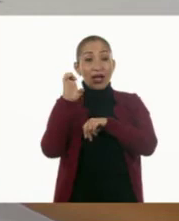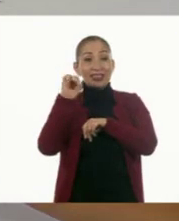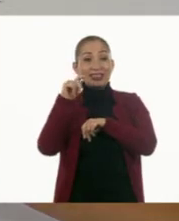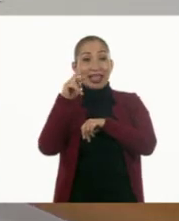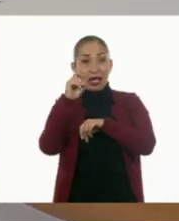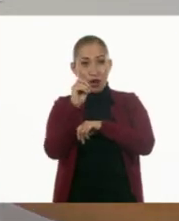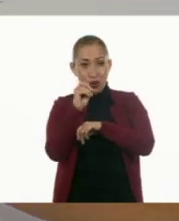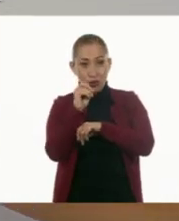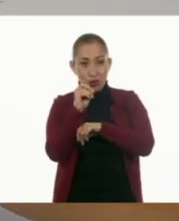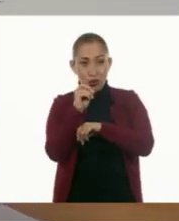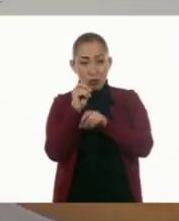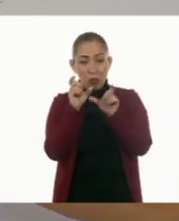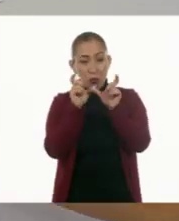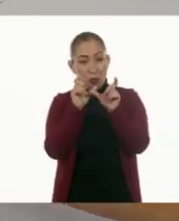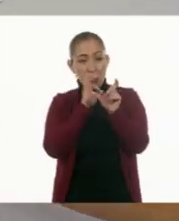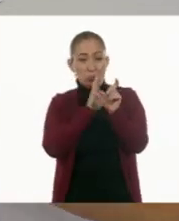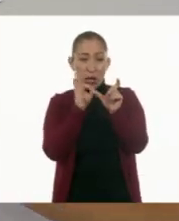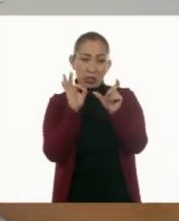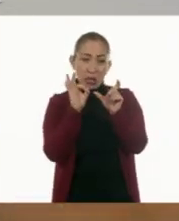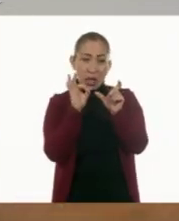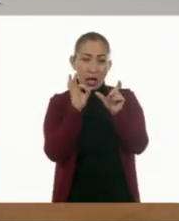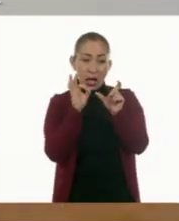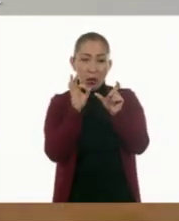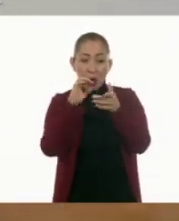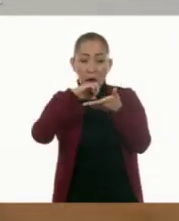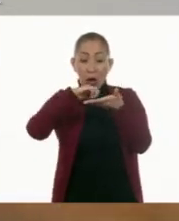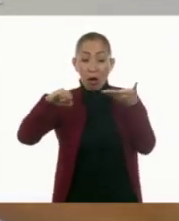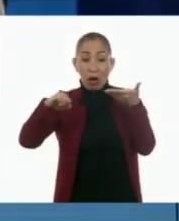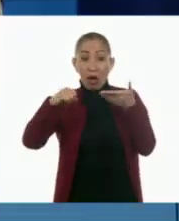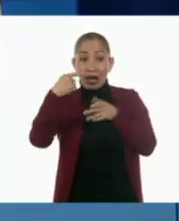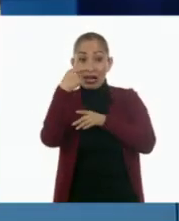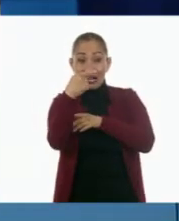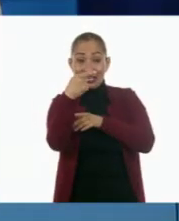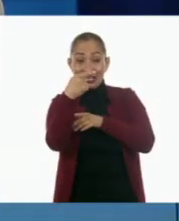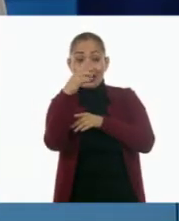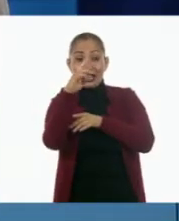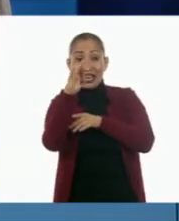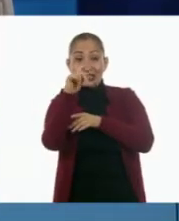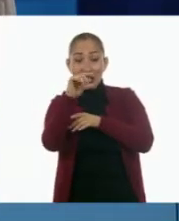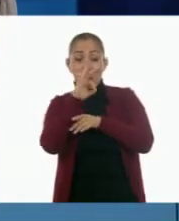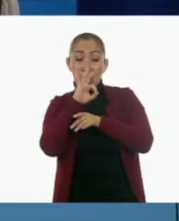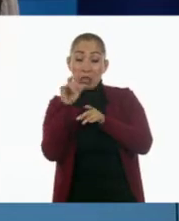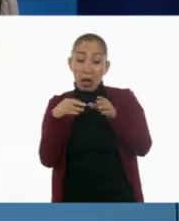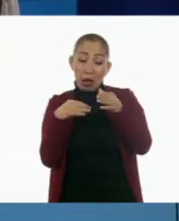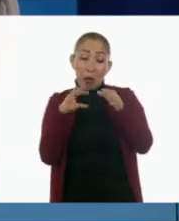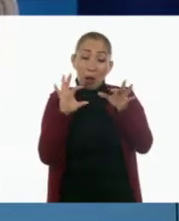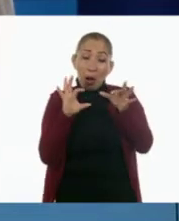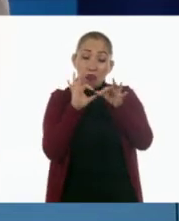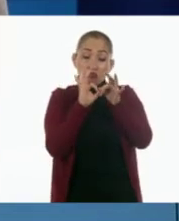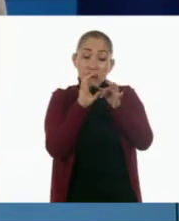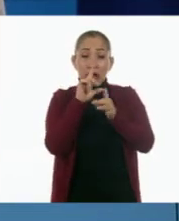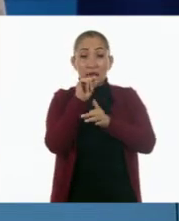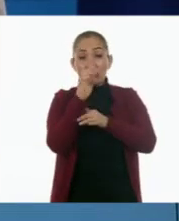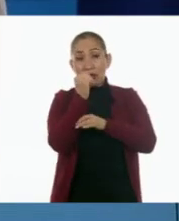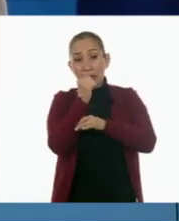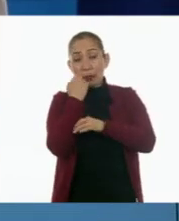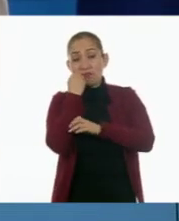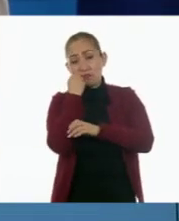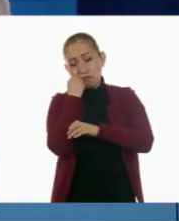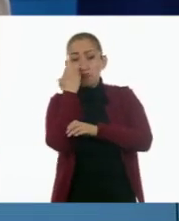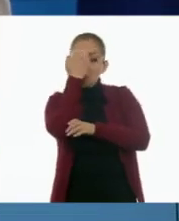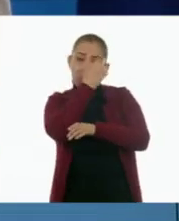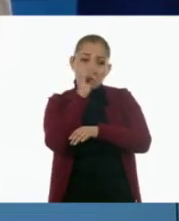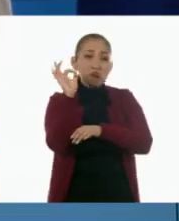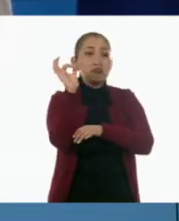yo creo que puede con una resta probablemente darnos un número cercano a 79. Sí, ese es un buen